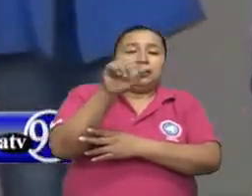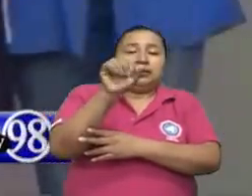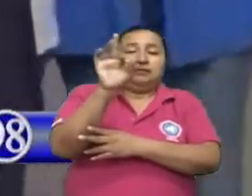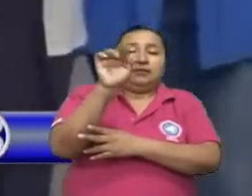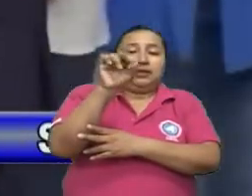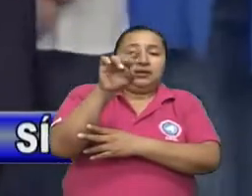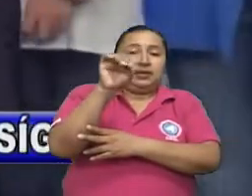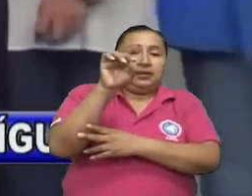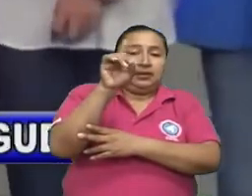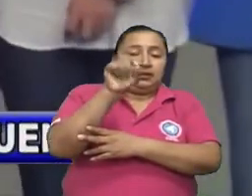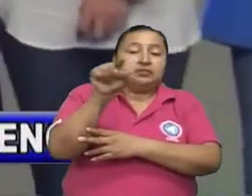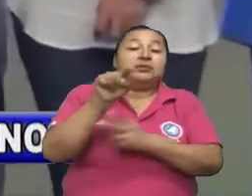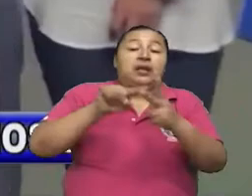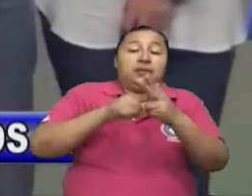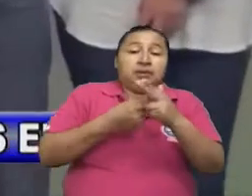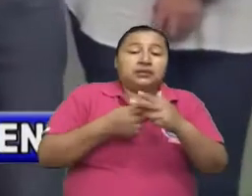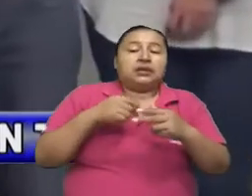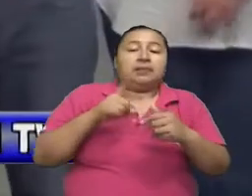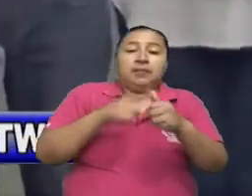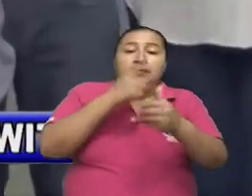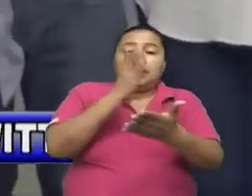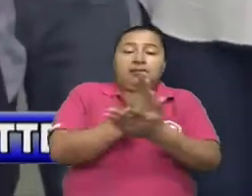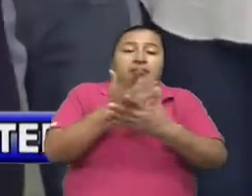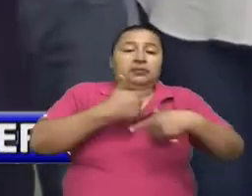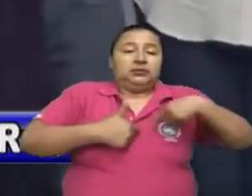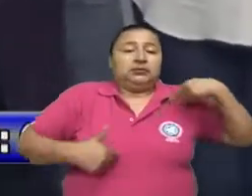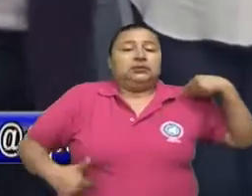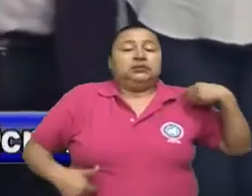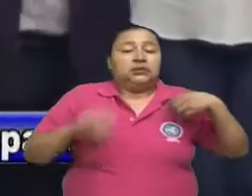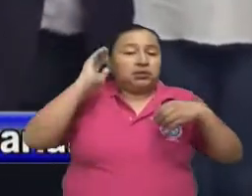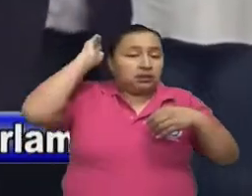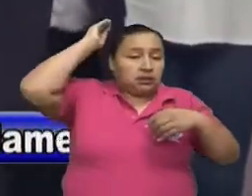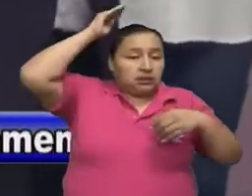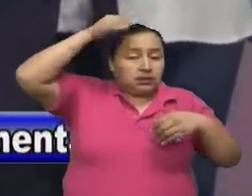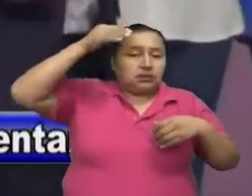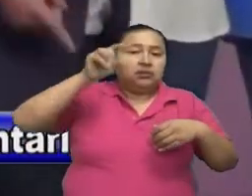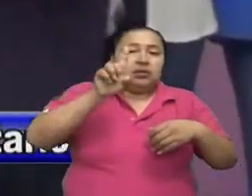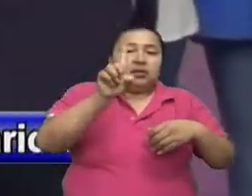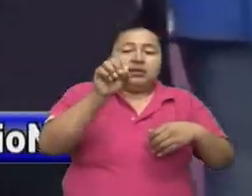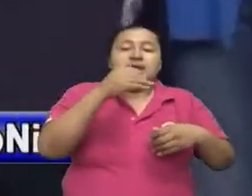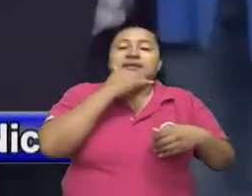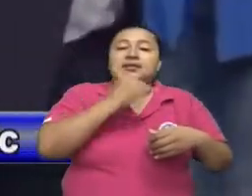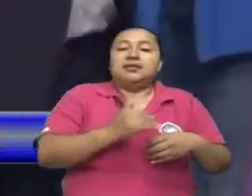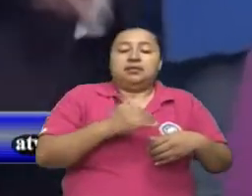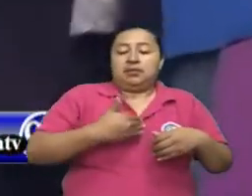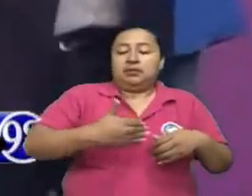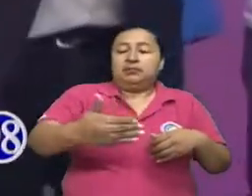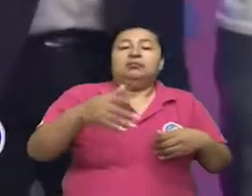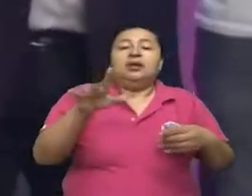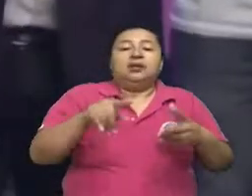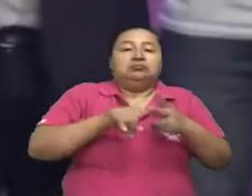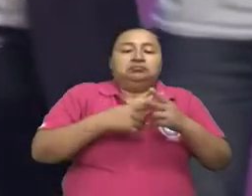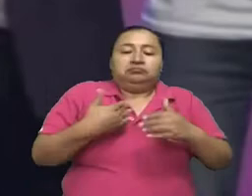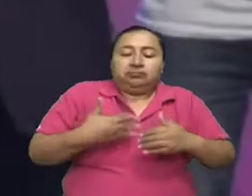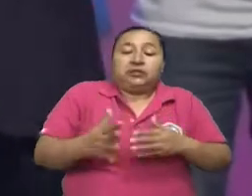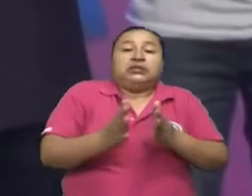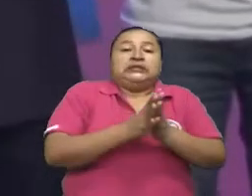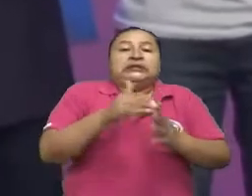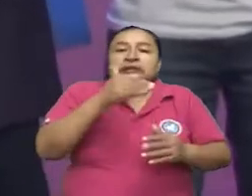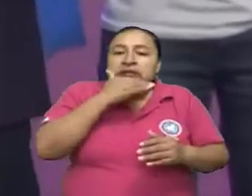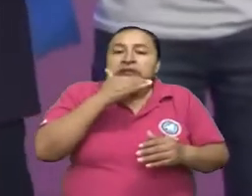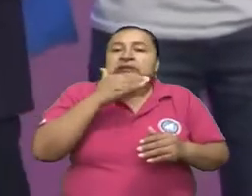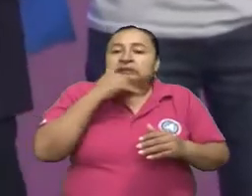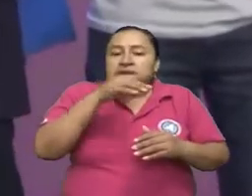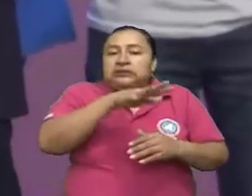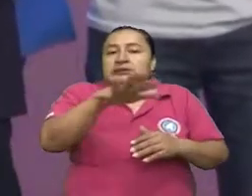Alberto Fernández iniciará su primer mandato como presidente de Argentina el 10 de diciembre próximo para enfrentarse a un complejo escenario